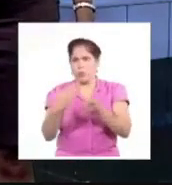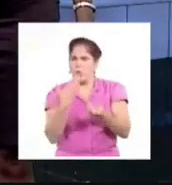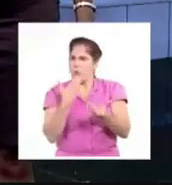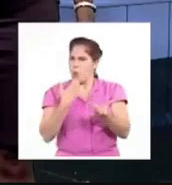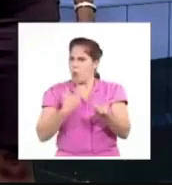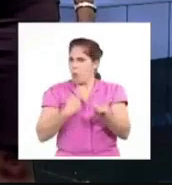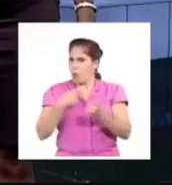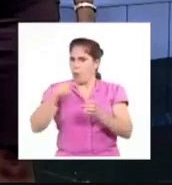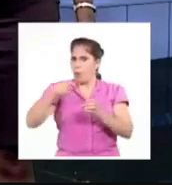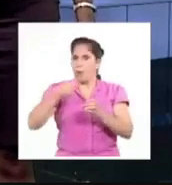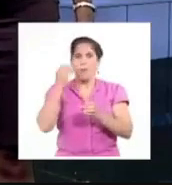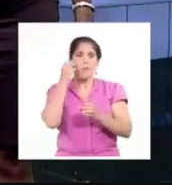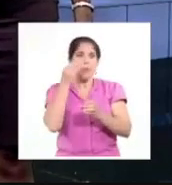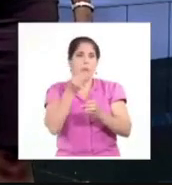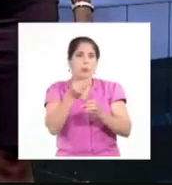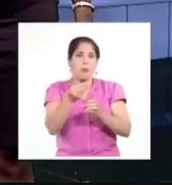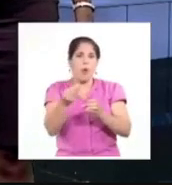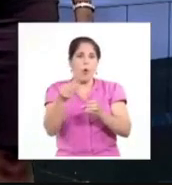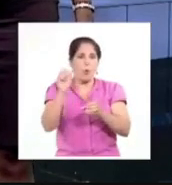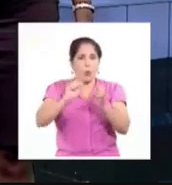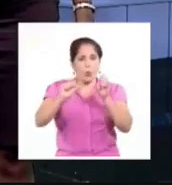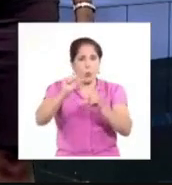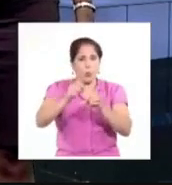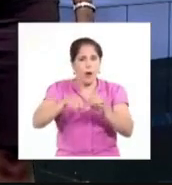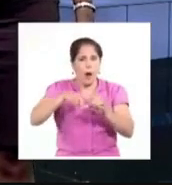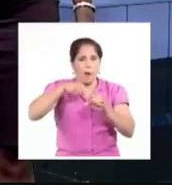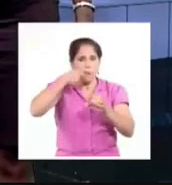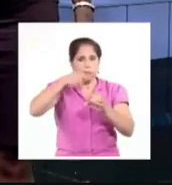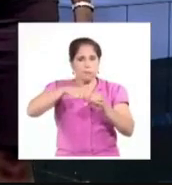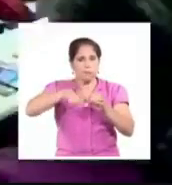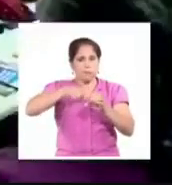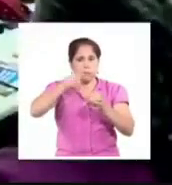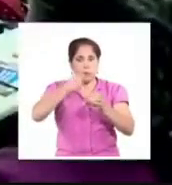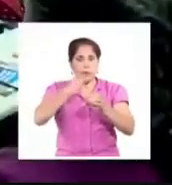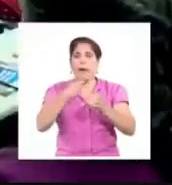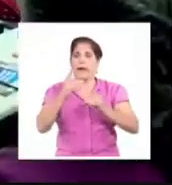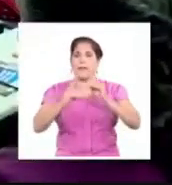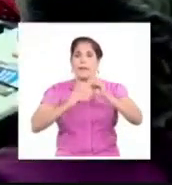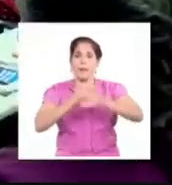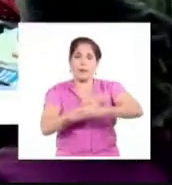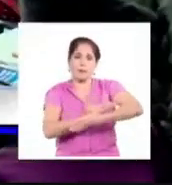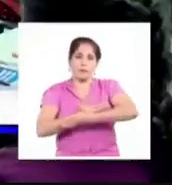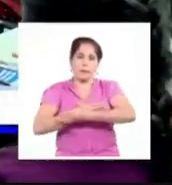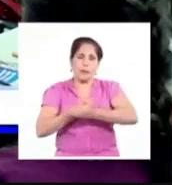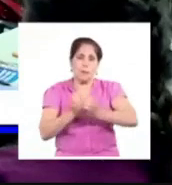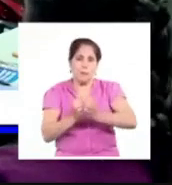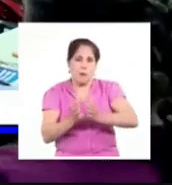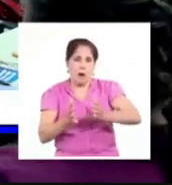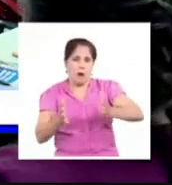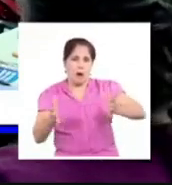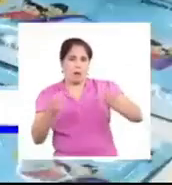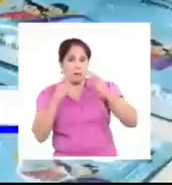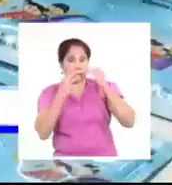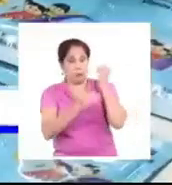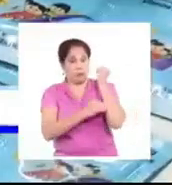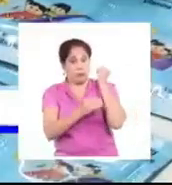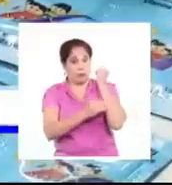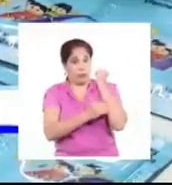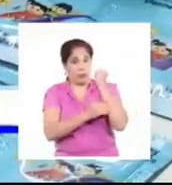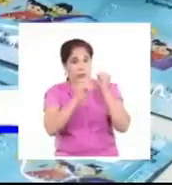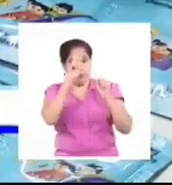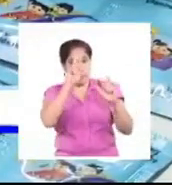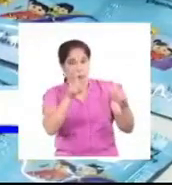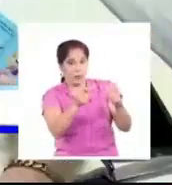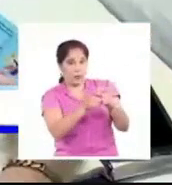suministrar los polvos de múltiples nutrientes importantes en la etapa de crecimiento de los niños a través de la atención primaria de salud